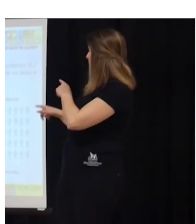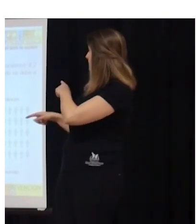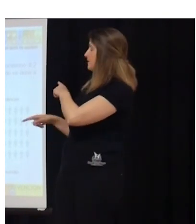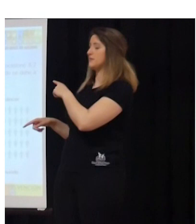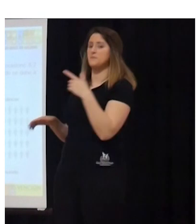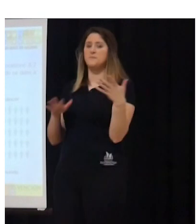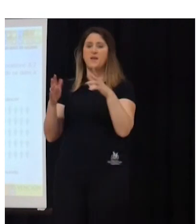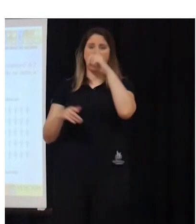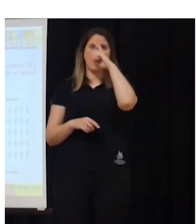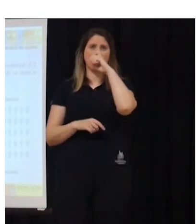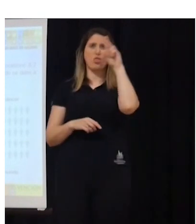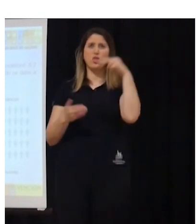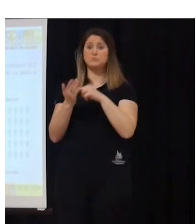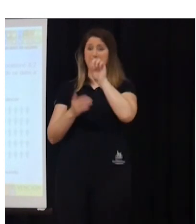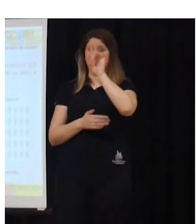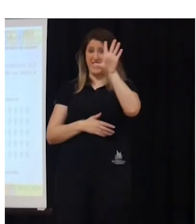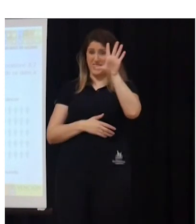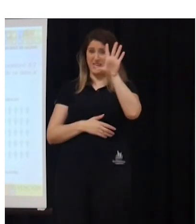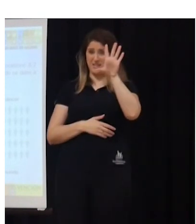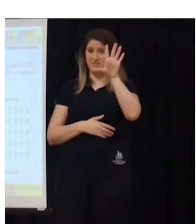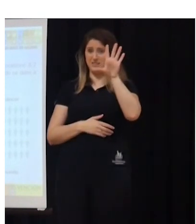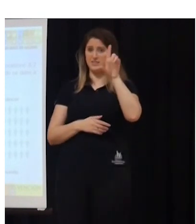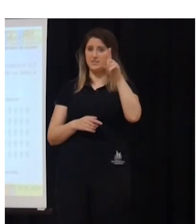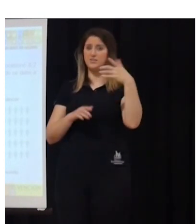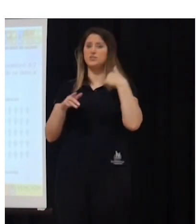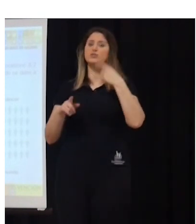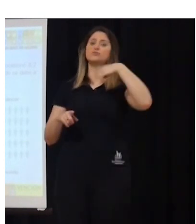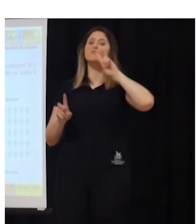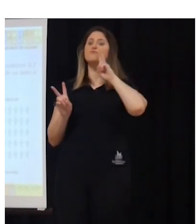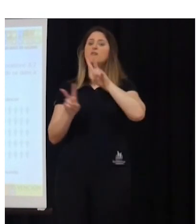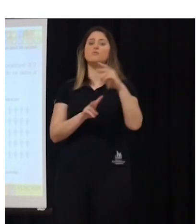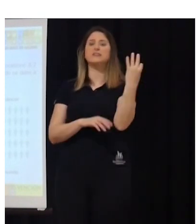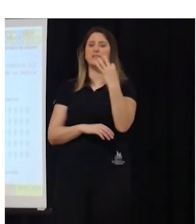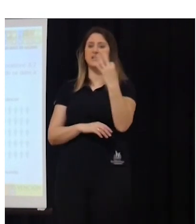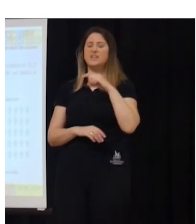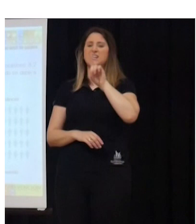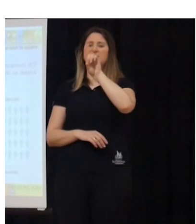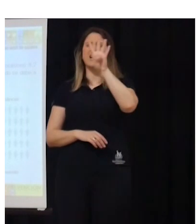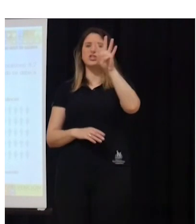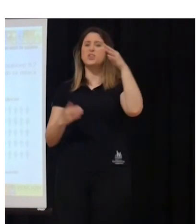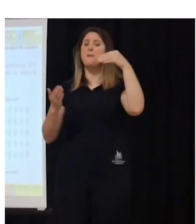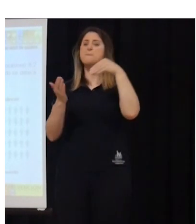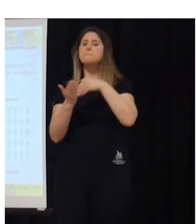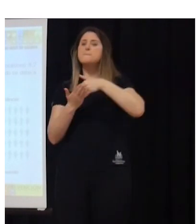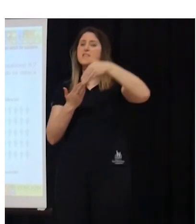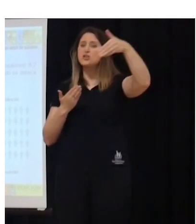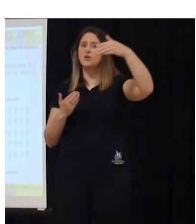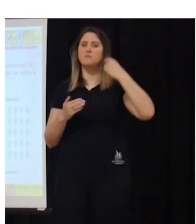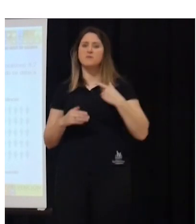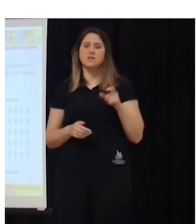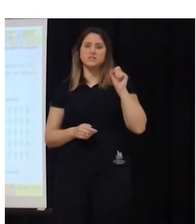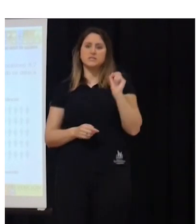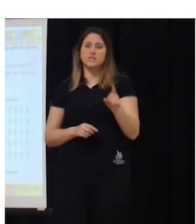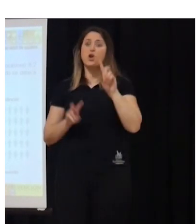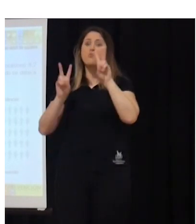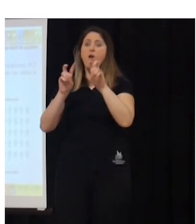ya en 2015 nos encontramos con que aparecían 14 millones de episodios nuevos